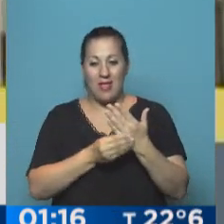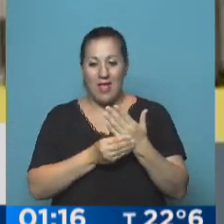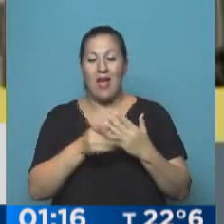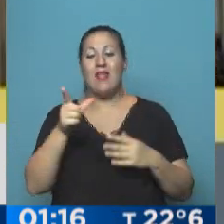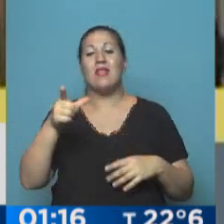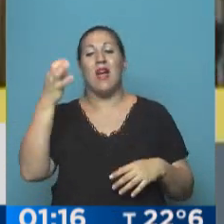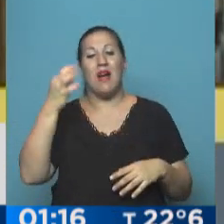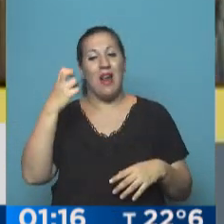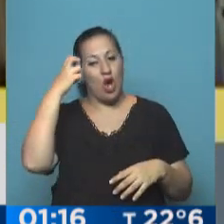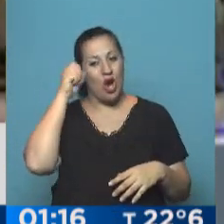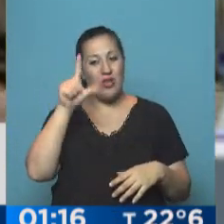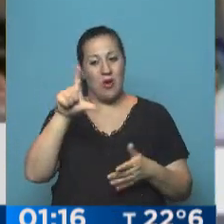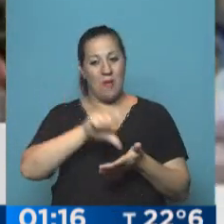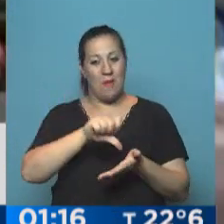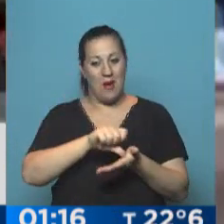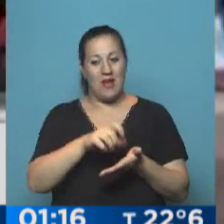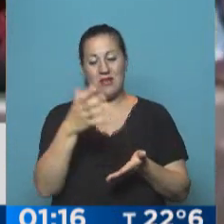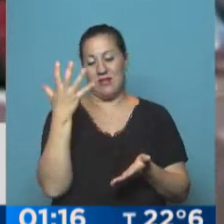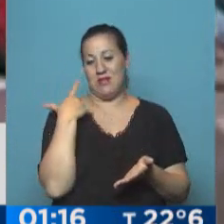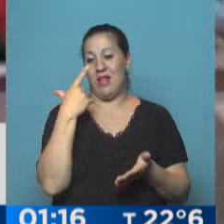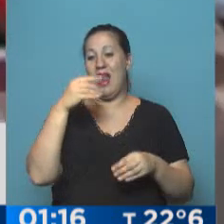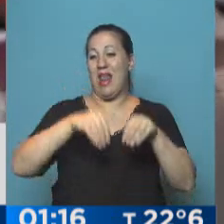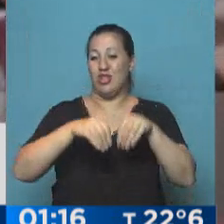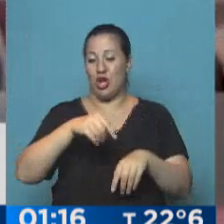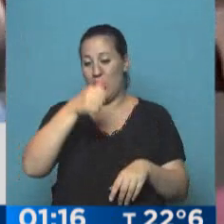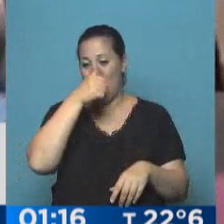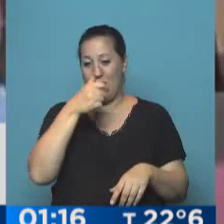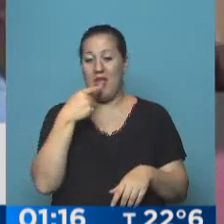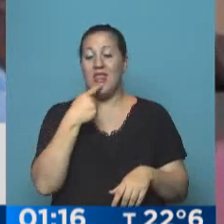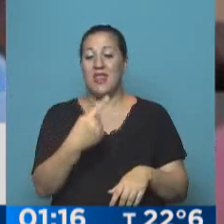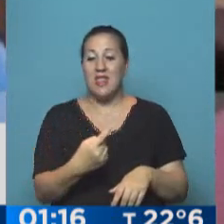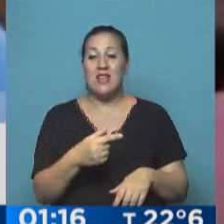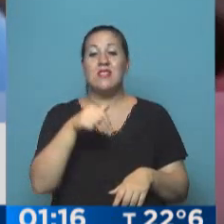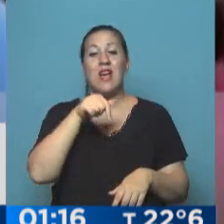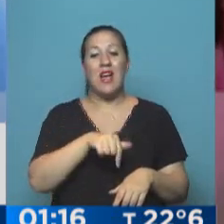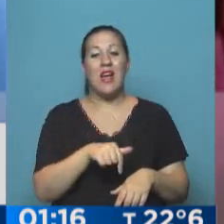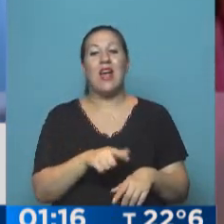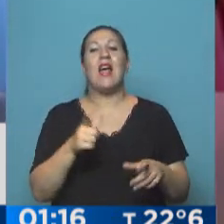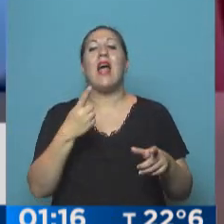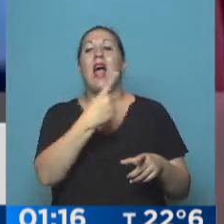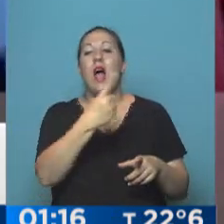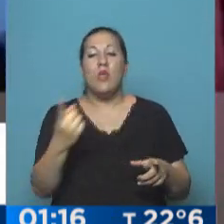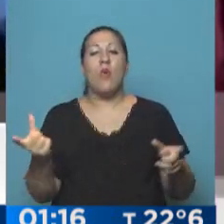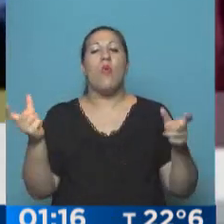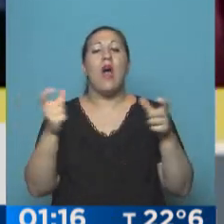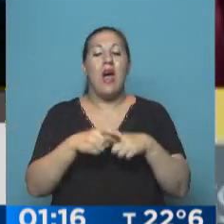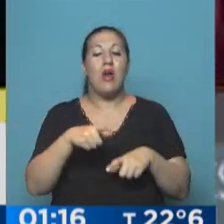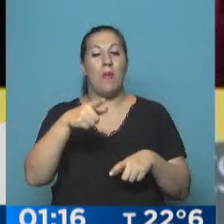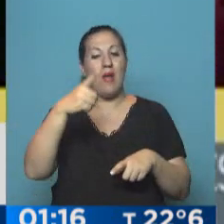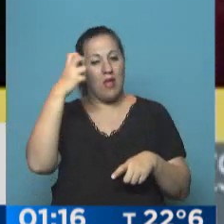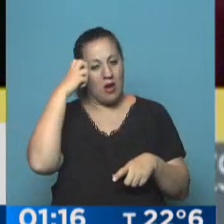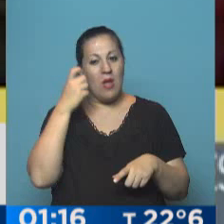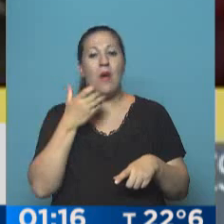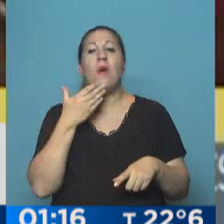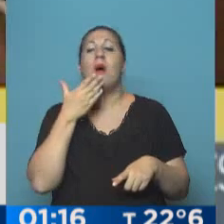parlamentarias de su país que se celebraron el pasado domingo. Y dijo que a cada medida de la Asamblea Nacional que asumirá en enero le opondrá